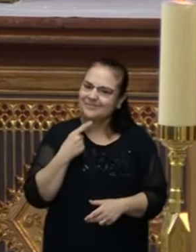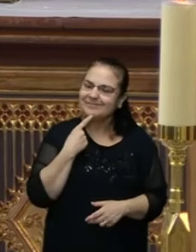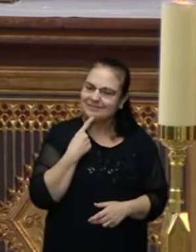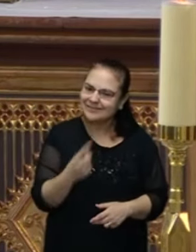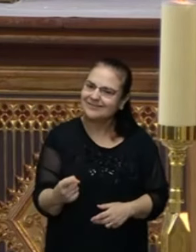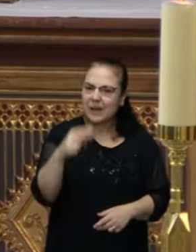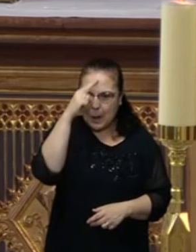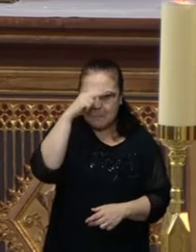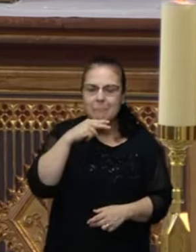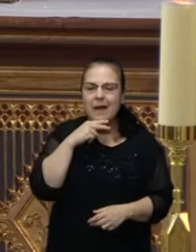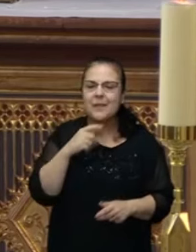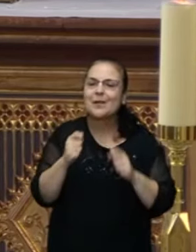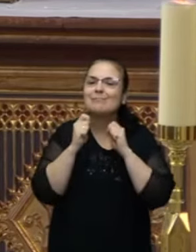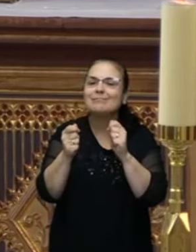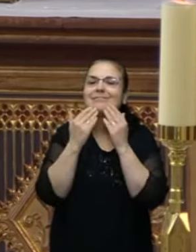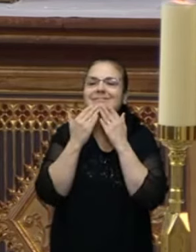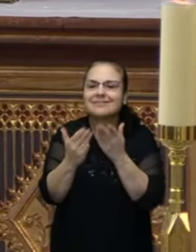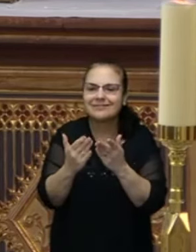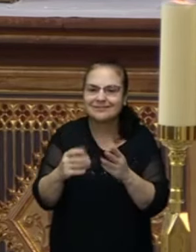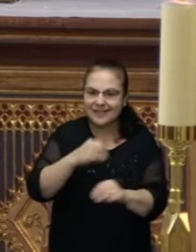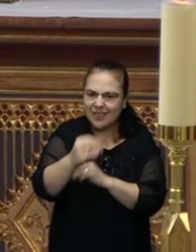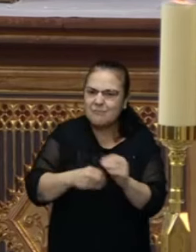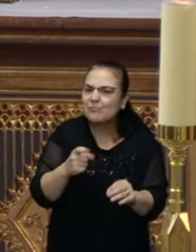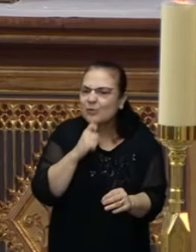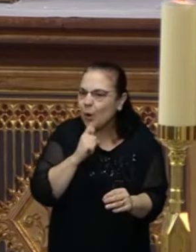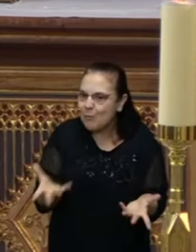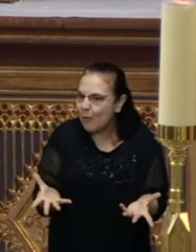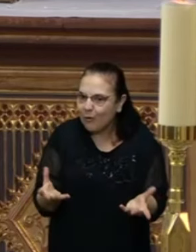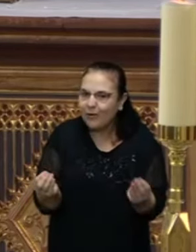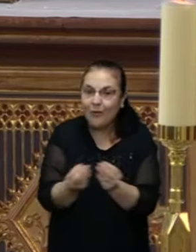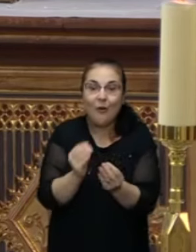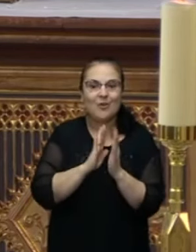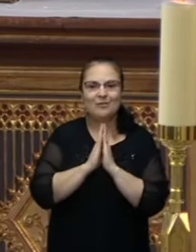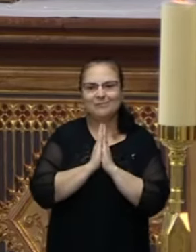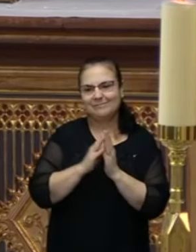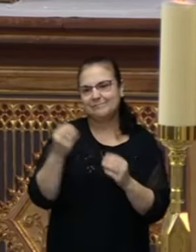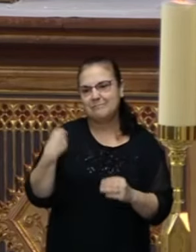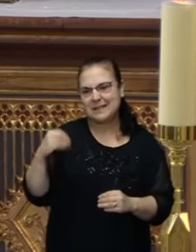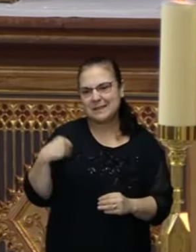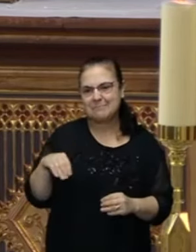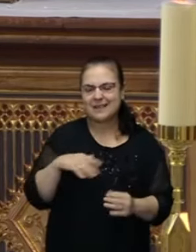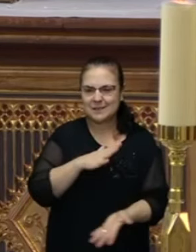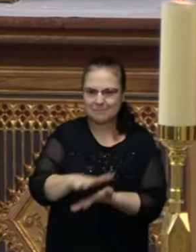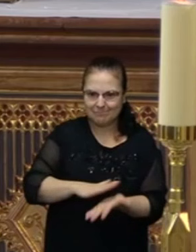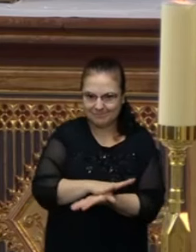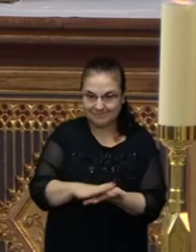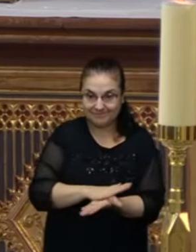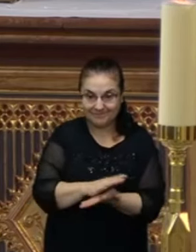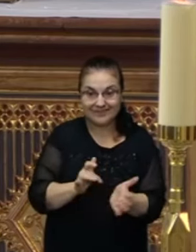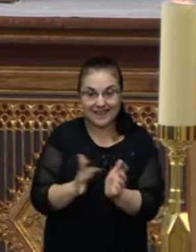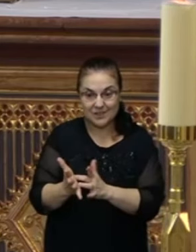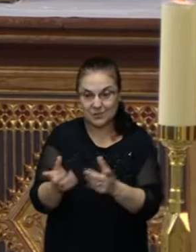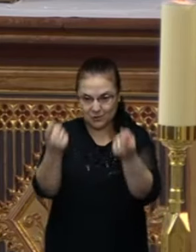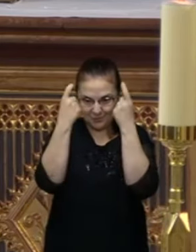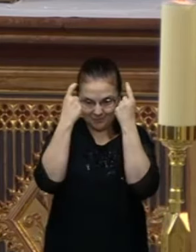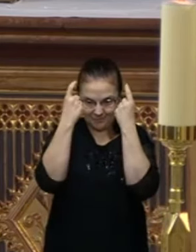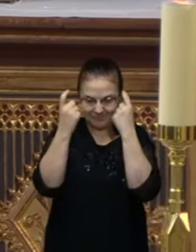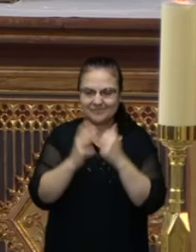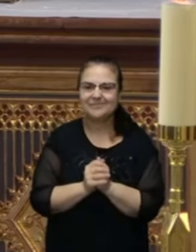para darle gracias, y lo hacemos con las mismas palabras que el propio Jesús nos